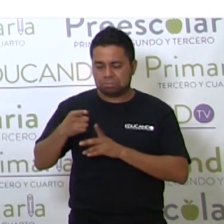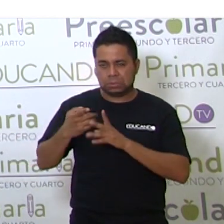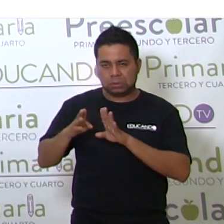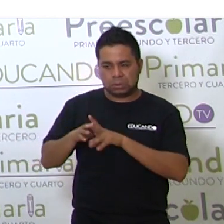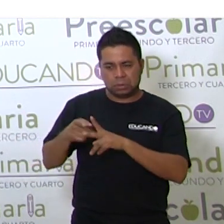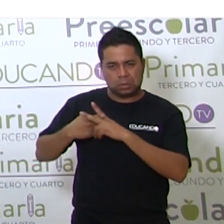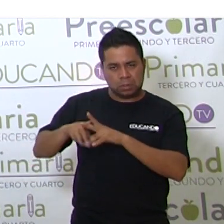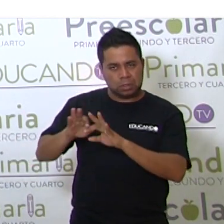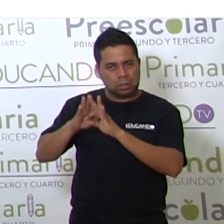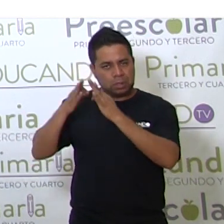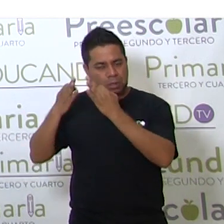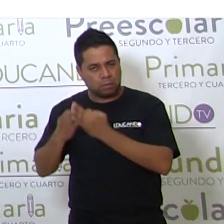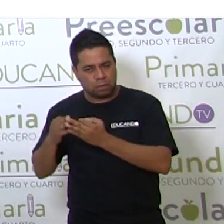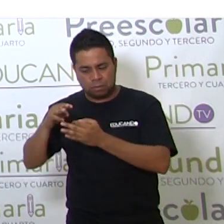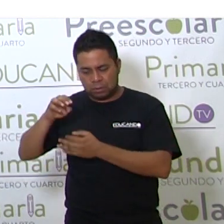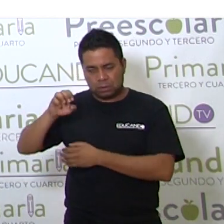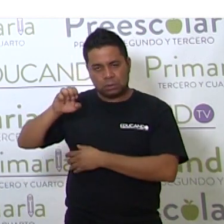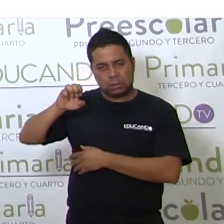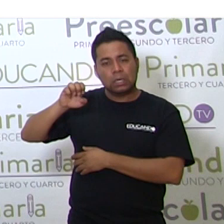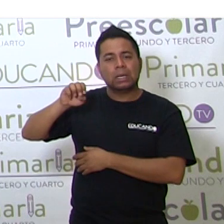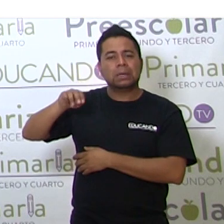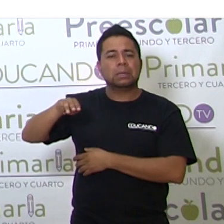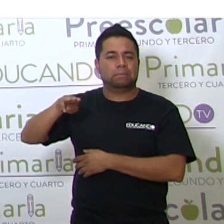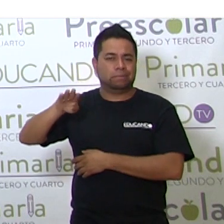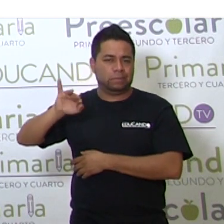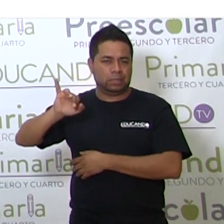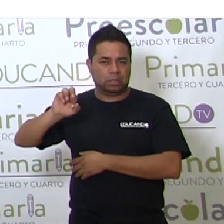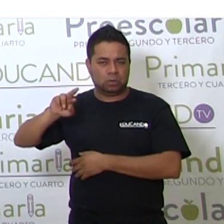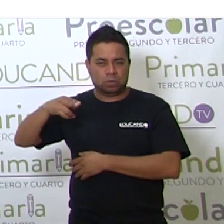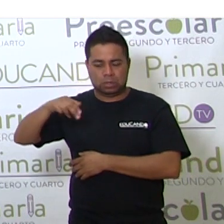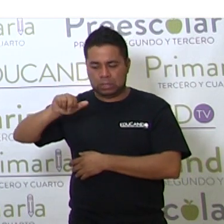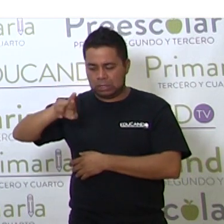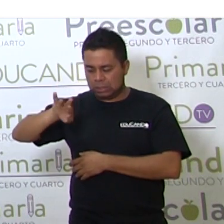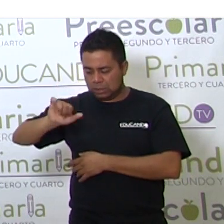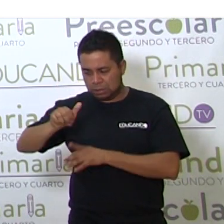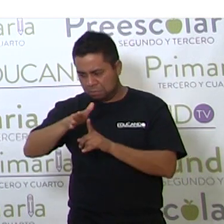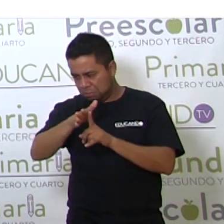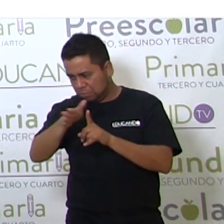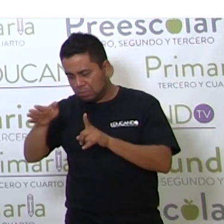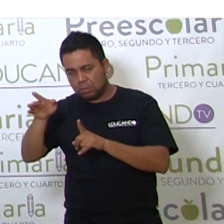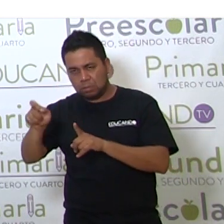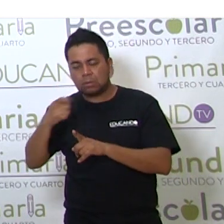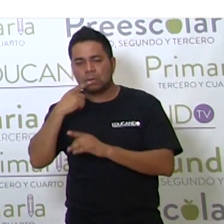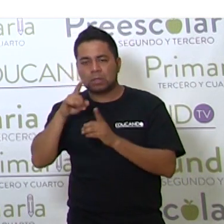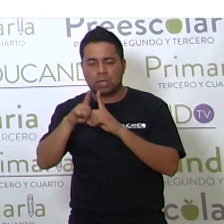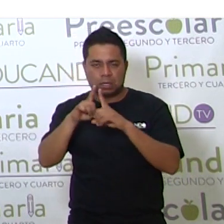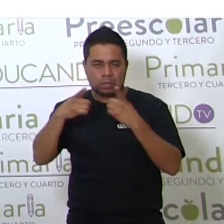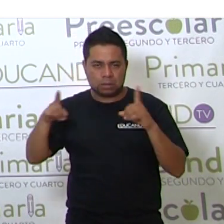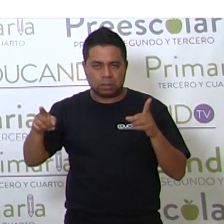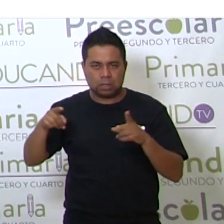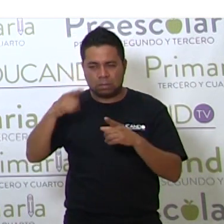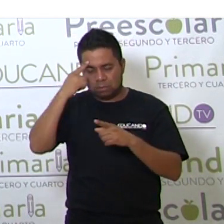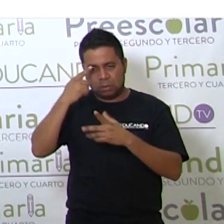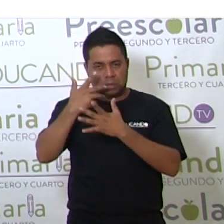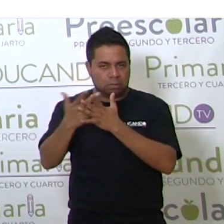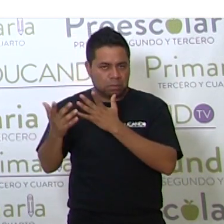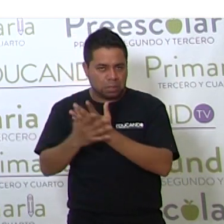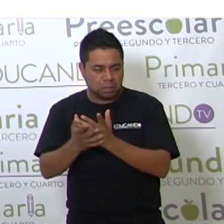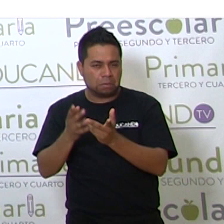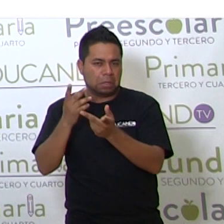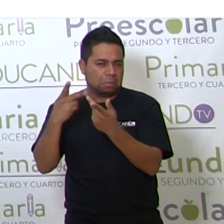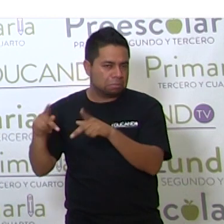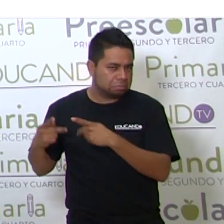de formas embrionarias. Y siguiendo la línea dice desarrollo de la manufactura y